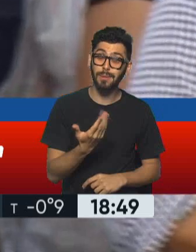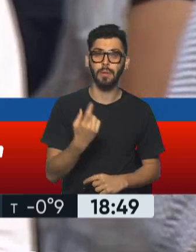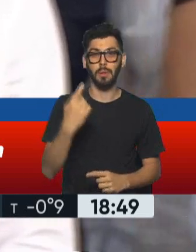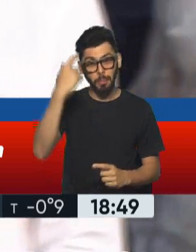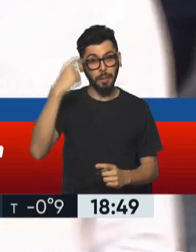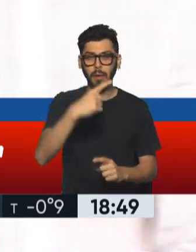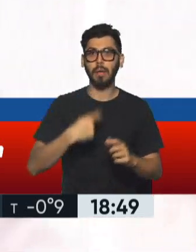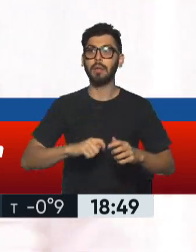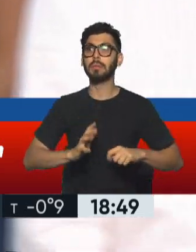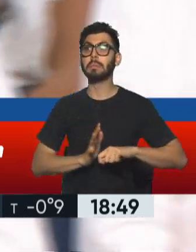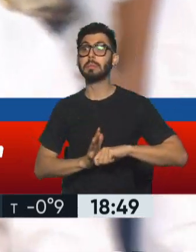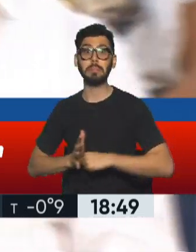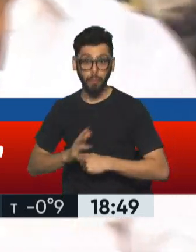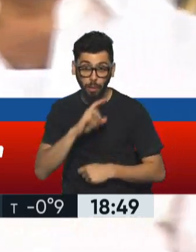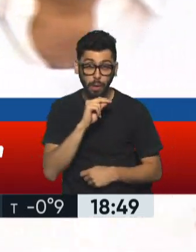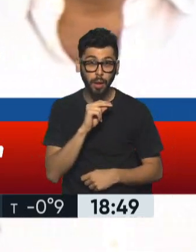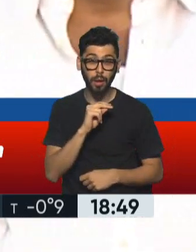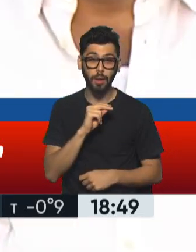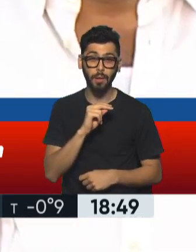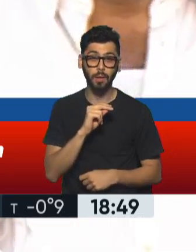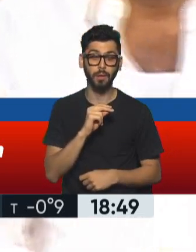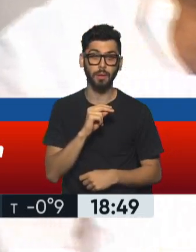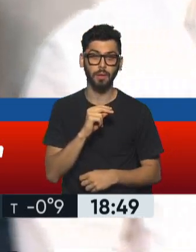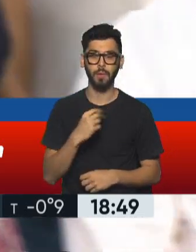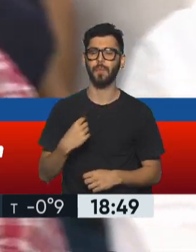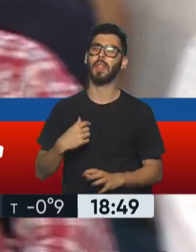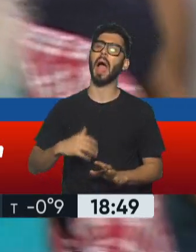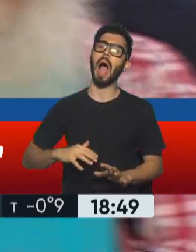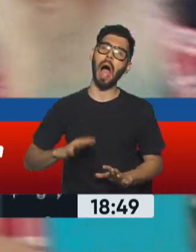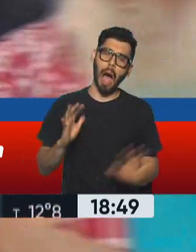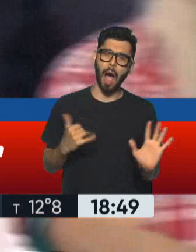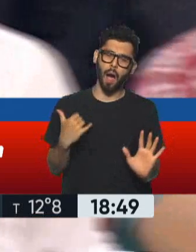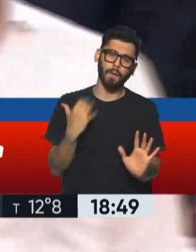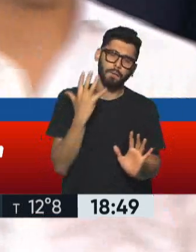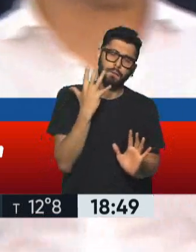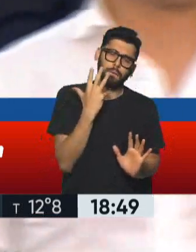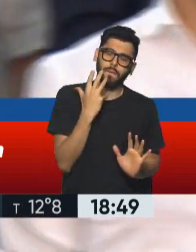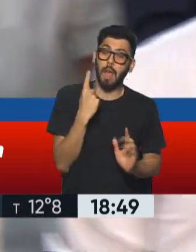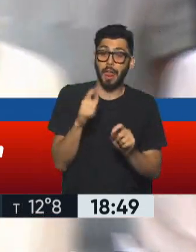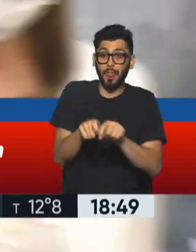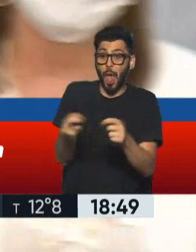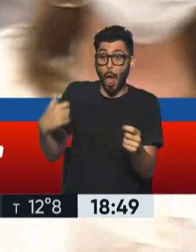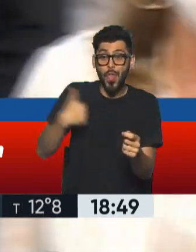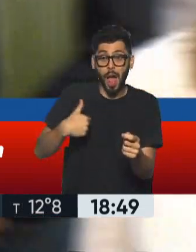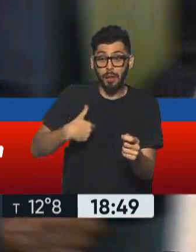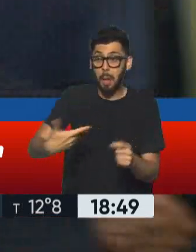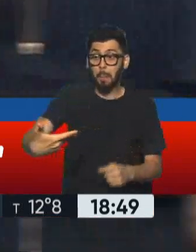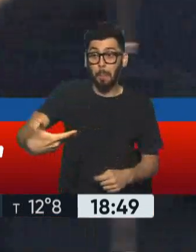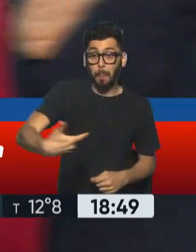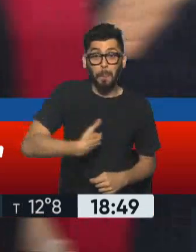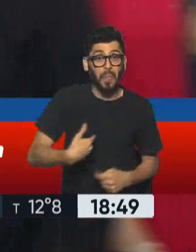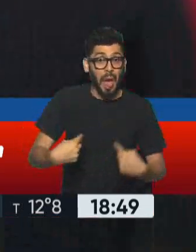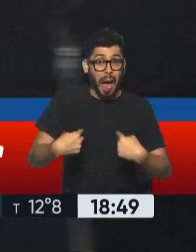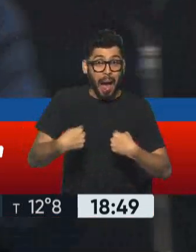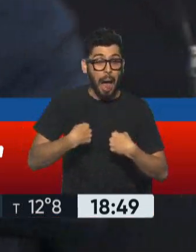hay presiones? A veces quisiera que los diarios de la Argentina, en vez de pedirme a mí que apure un acuerdo con el